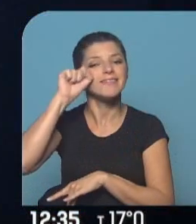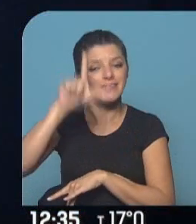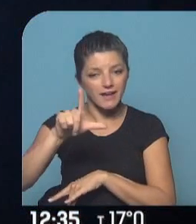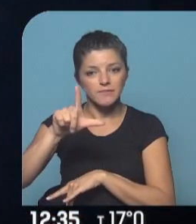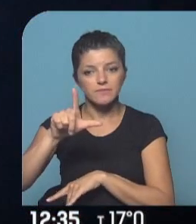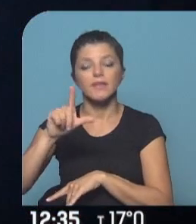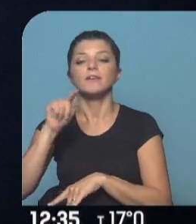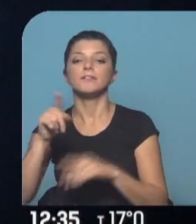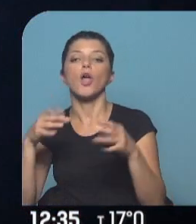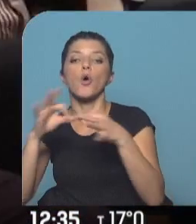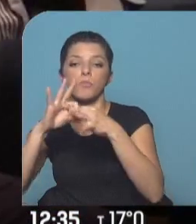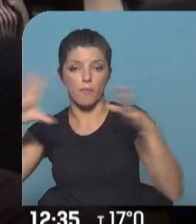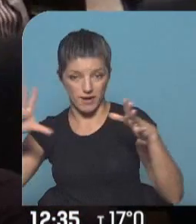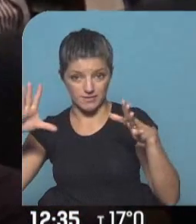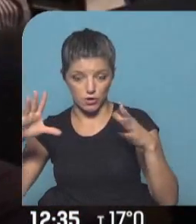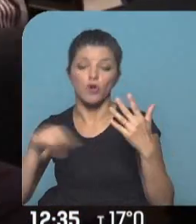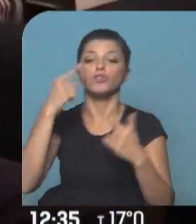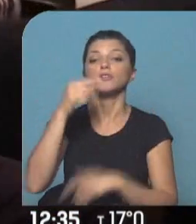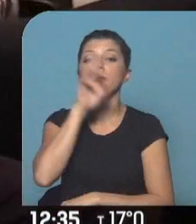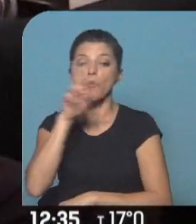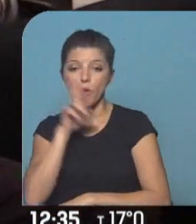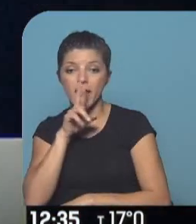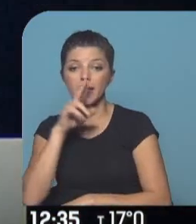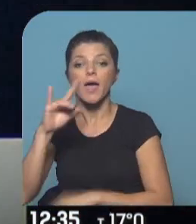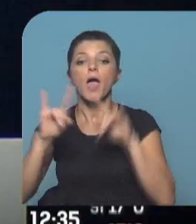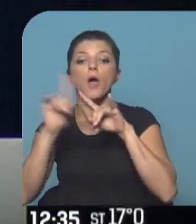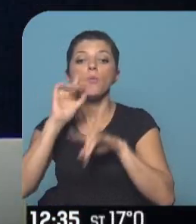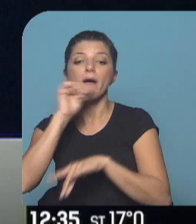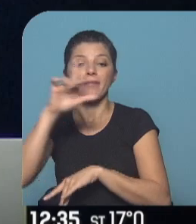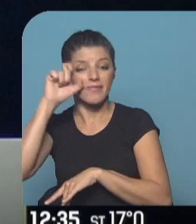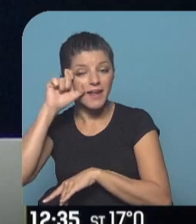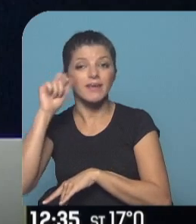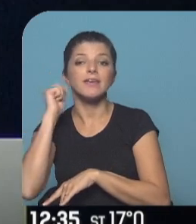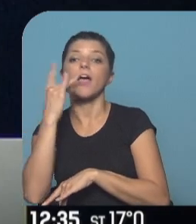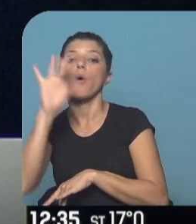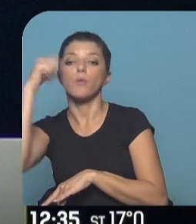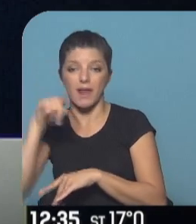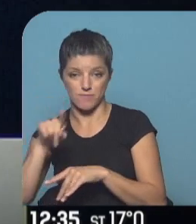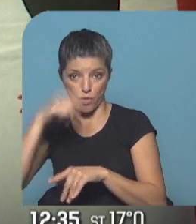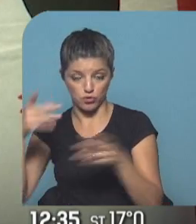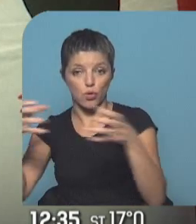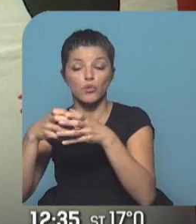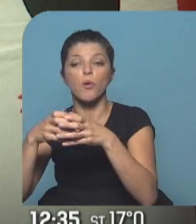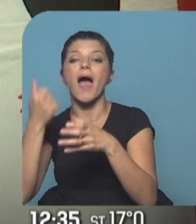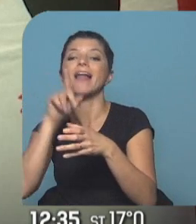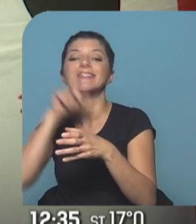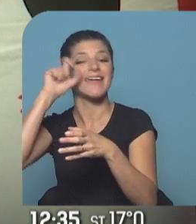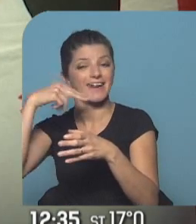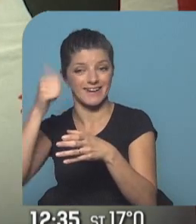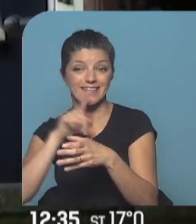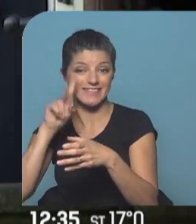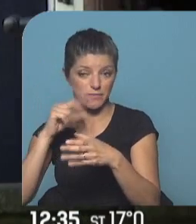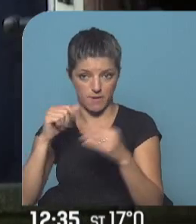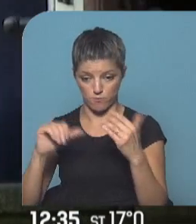los ultraderechistas Alice Weidel y Alexander Golan por Alternativa para Alemania. A nivel local, estos